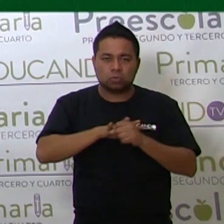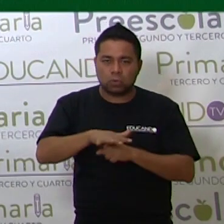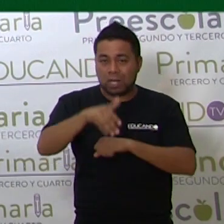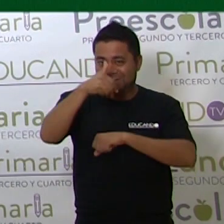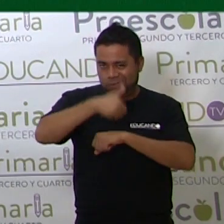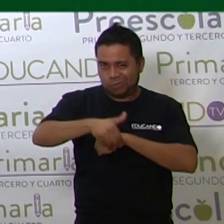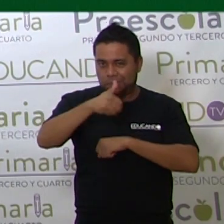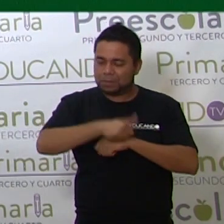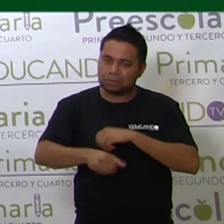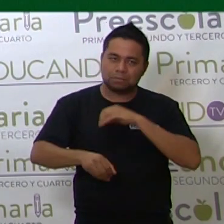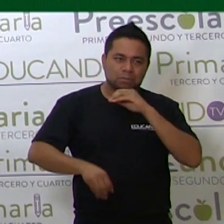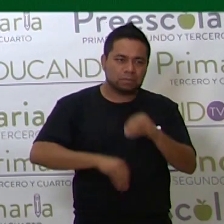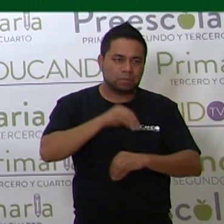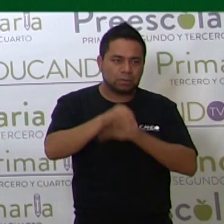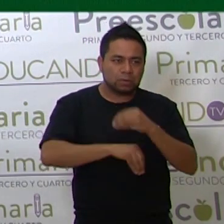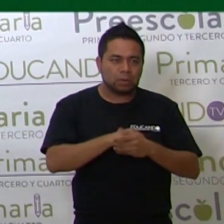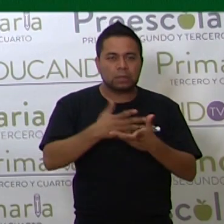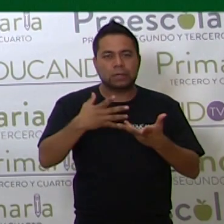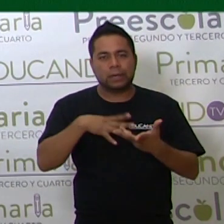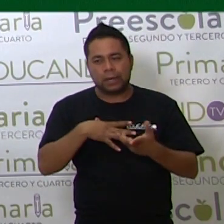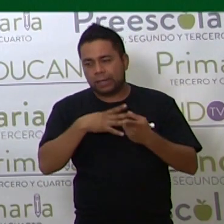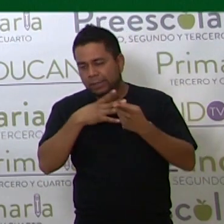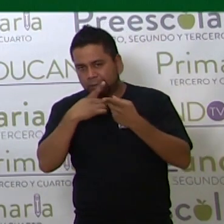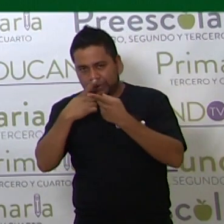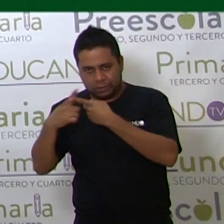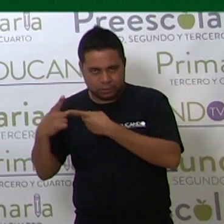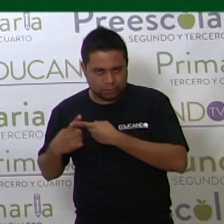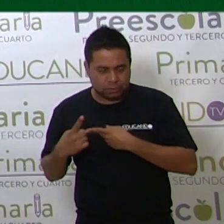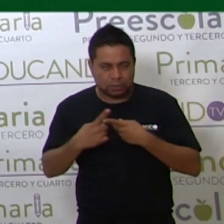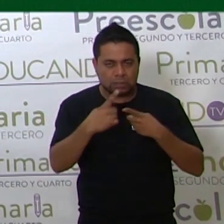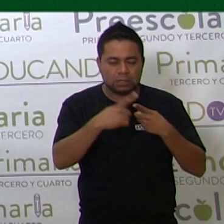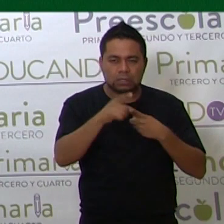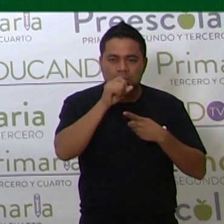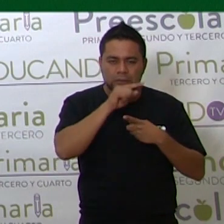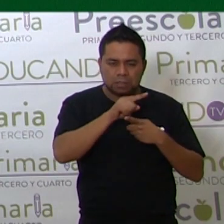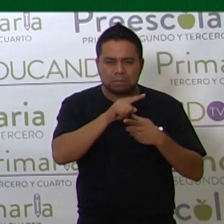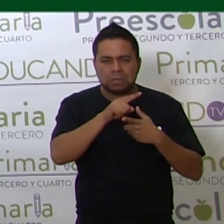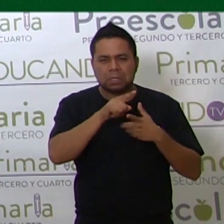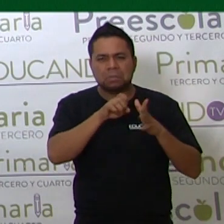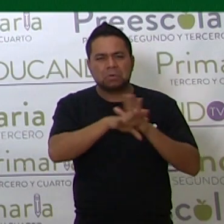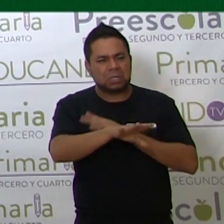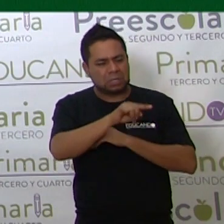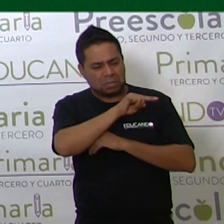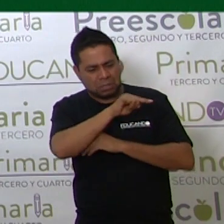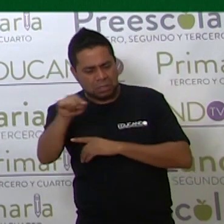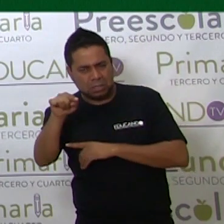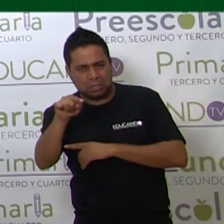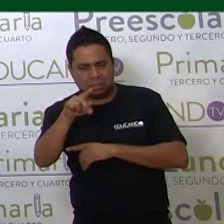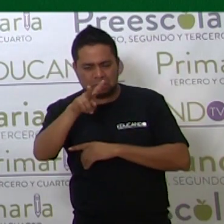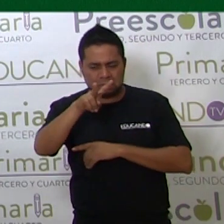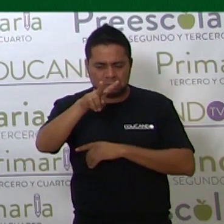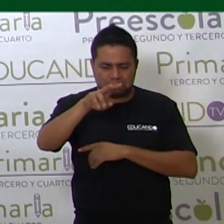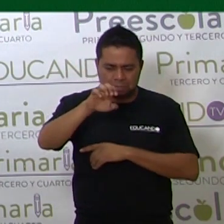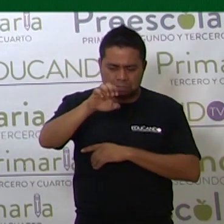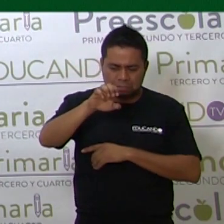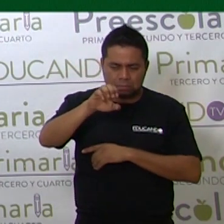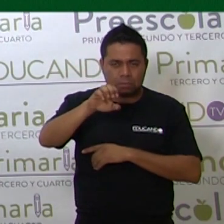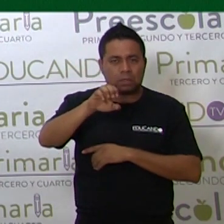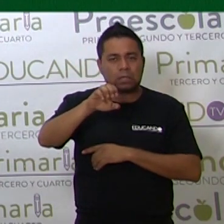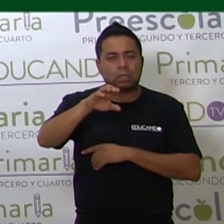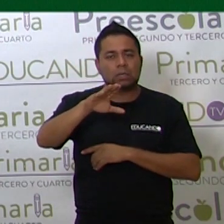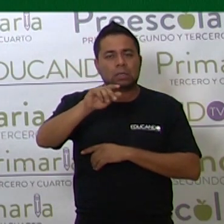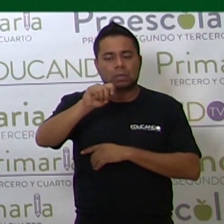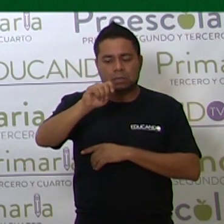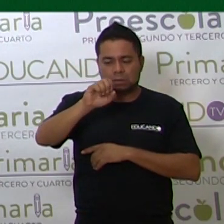numéricos recursos gráficos pueden ser líneas vectores superficies